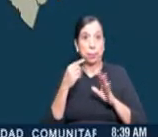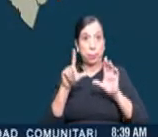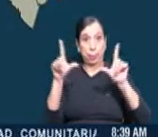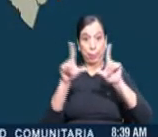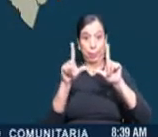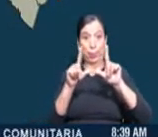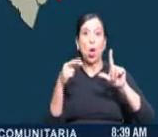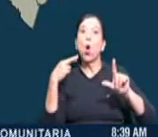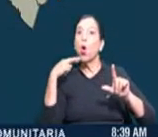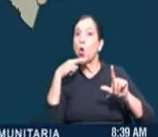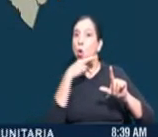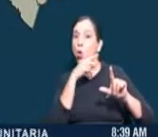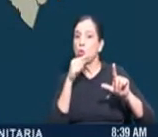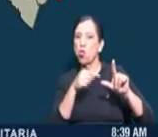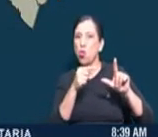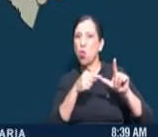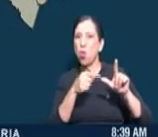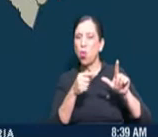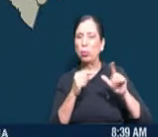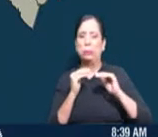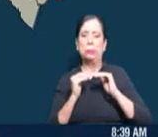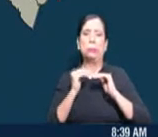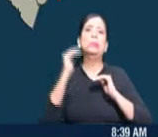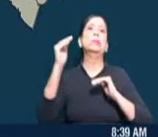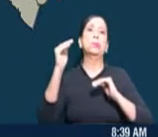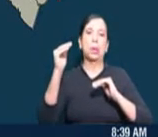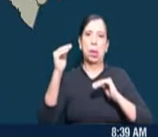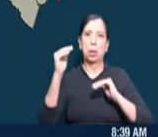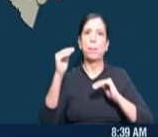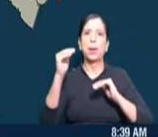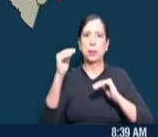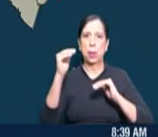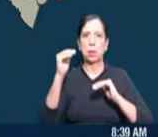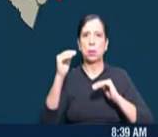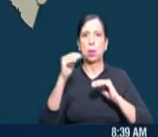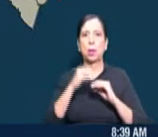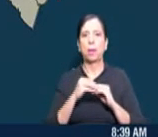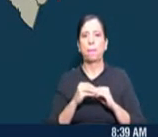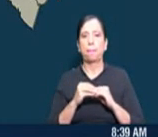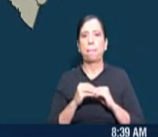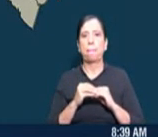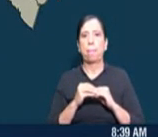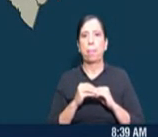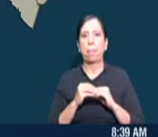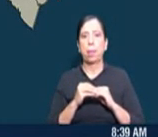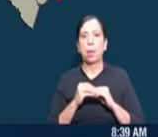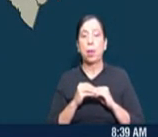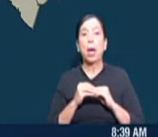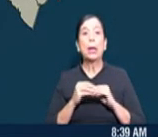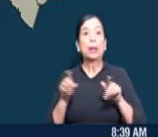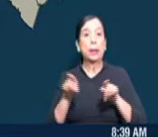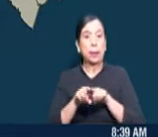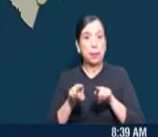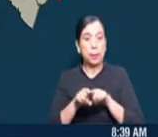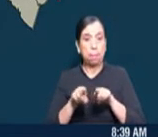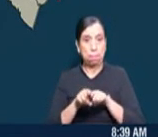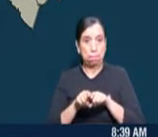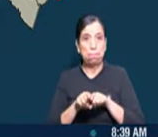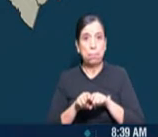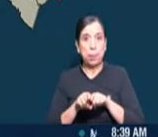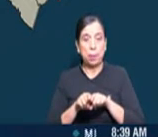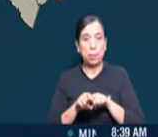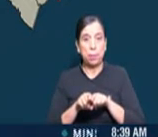en donde se mantiene un mayor número de casos. Por supuesto, tenemos el